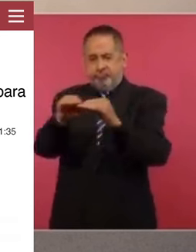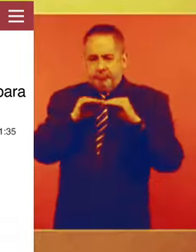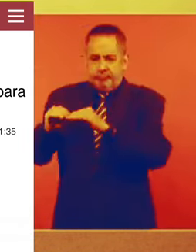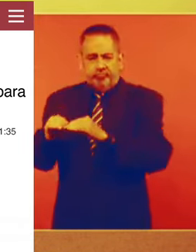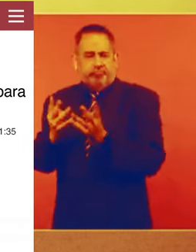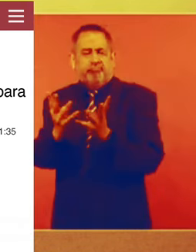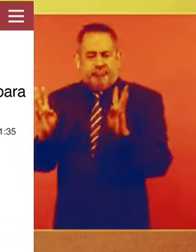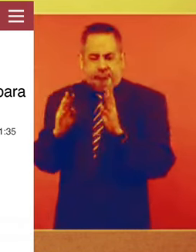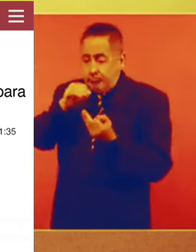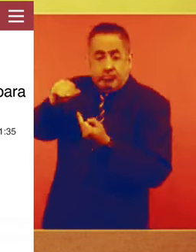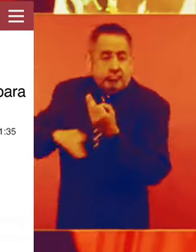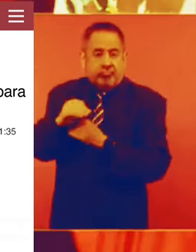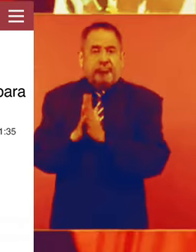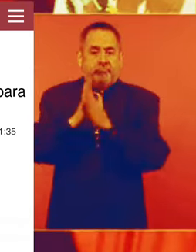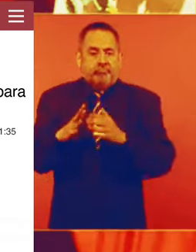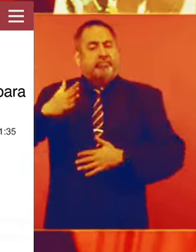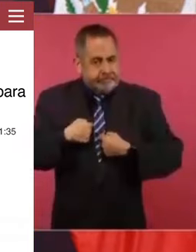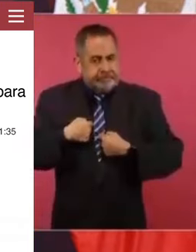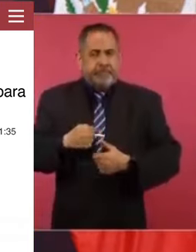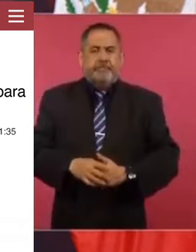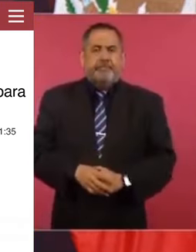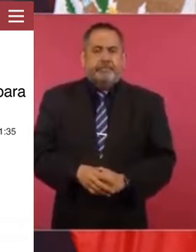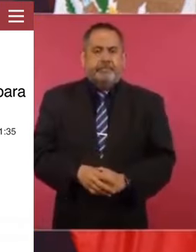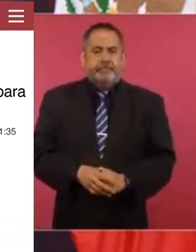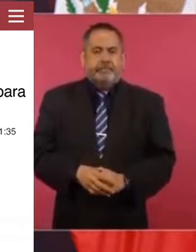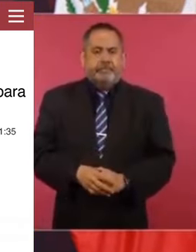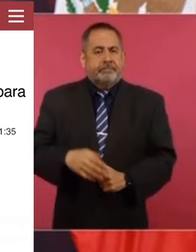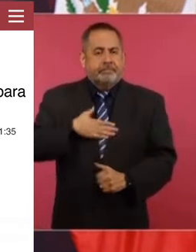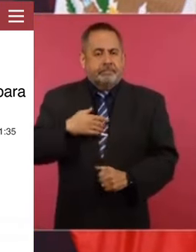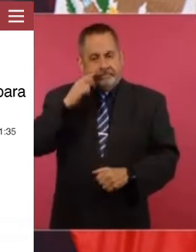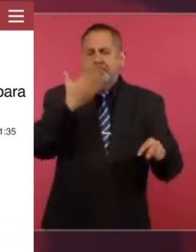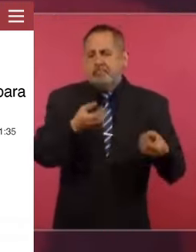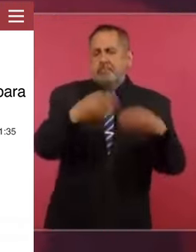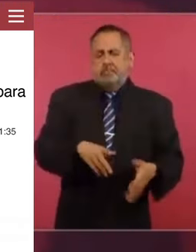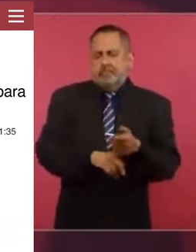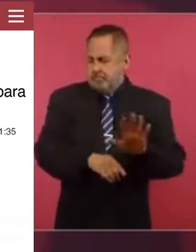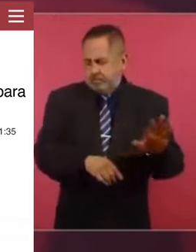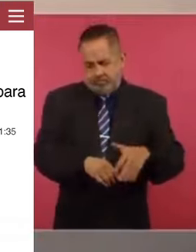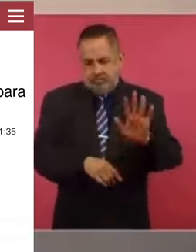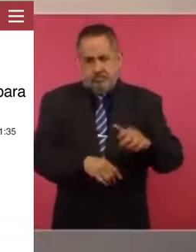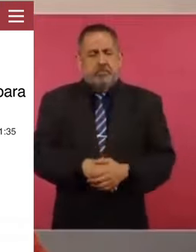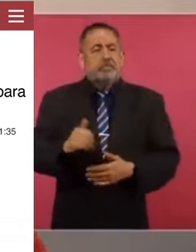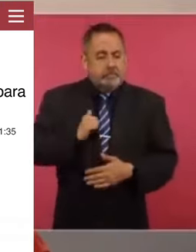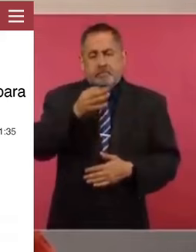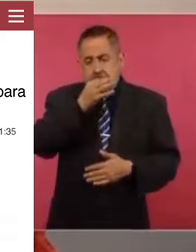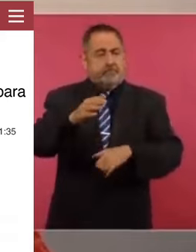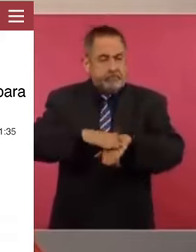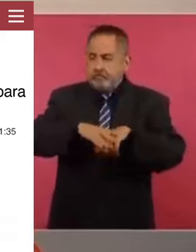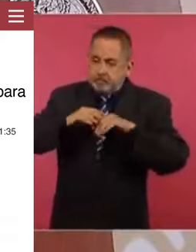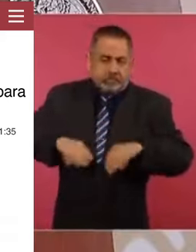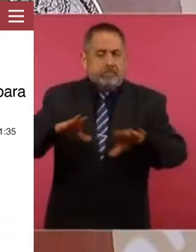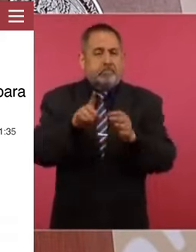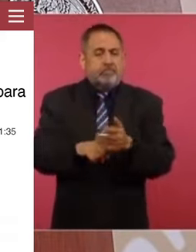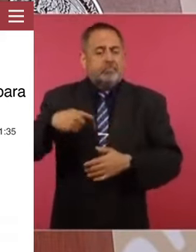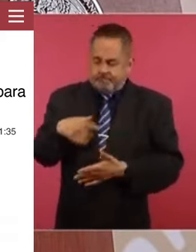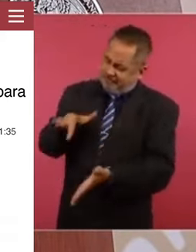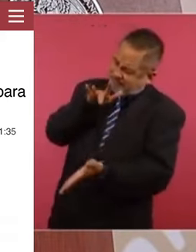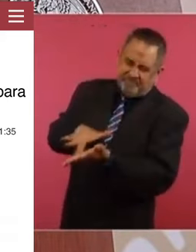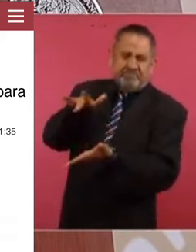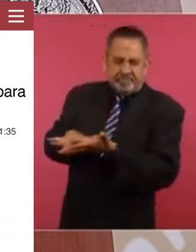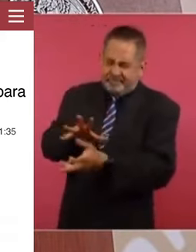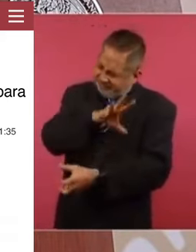colectiva, y yo soy el responsable, porque soy el presidente del país. Entonces, aprovecho pues para decir que yo